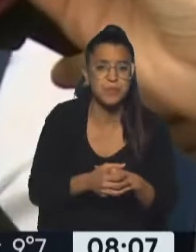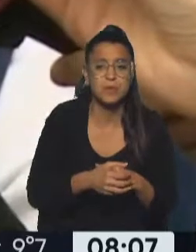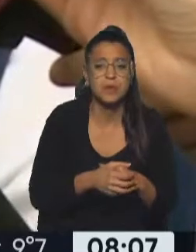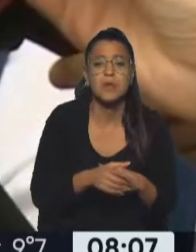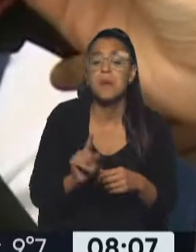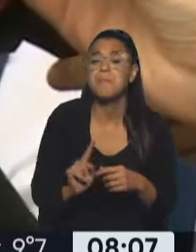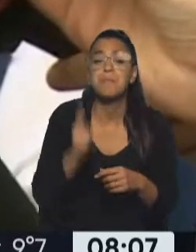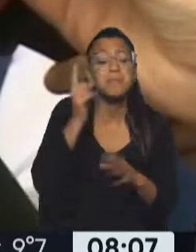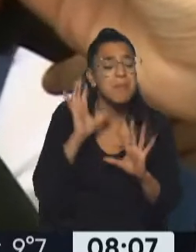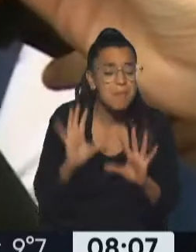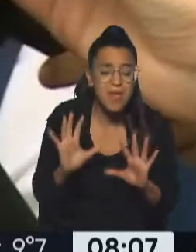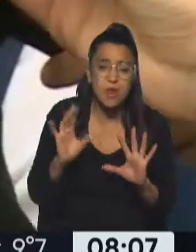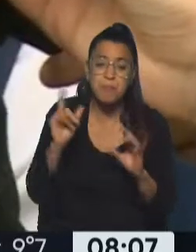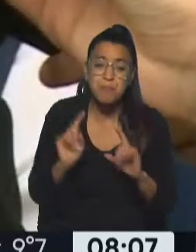declare?